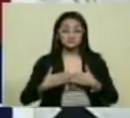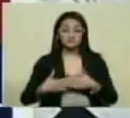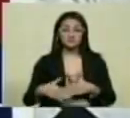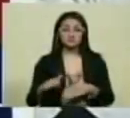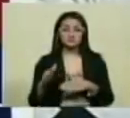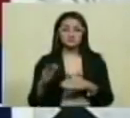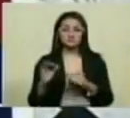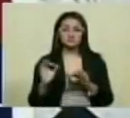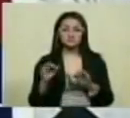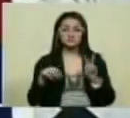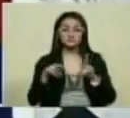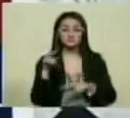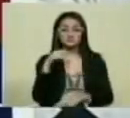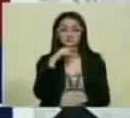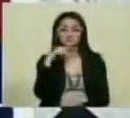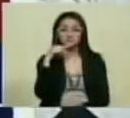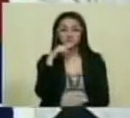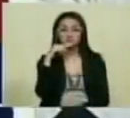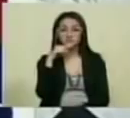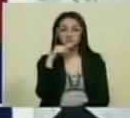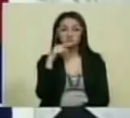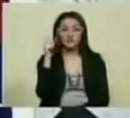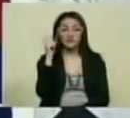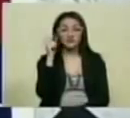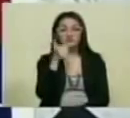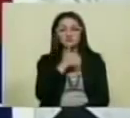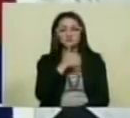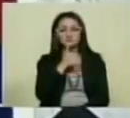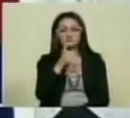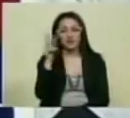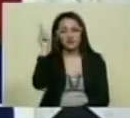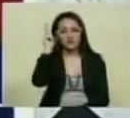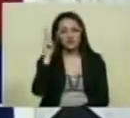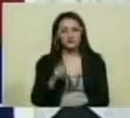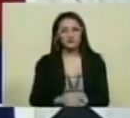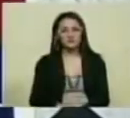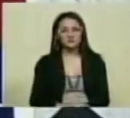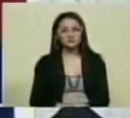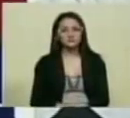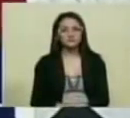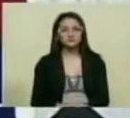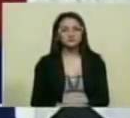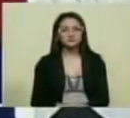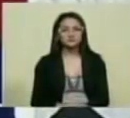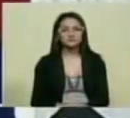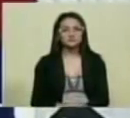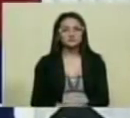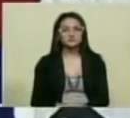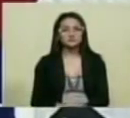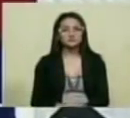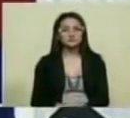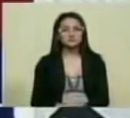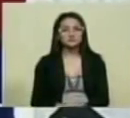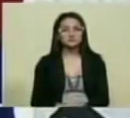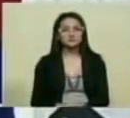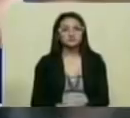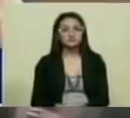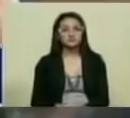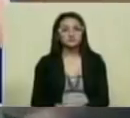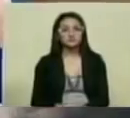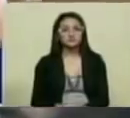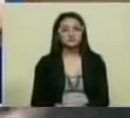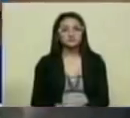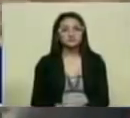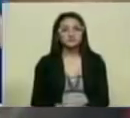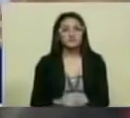el 12 de octubre, Día de la Resistencia Indígena. Porque recordemos de dónde